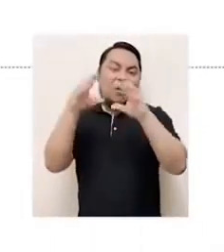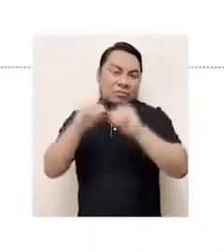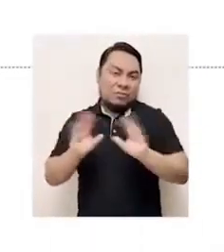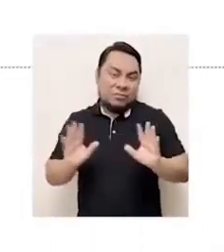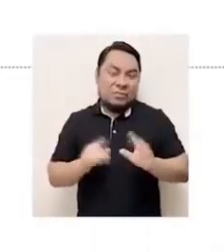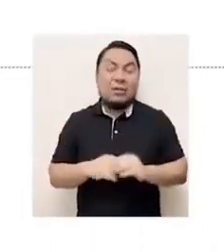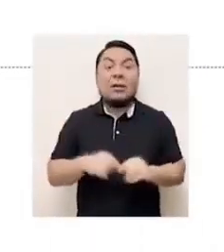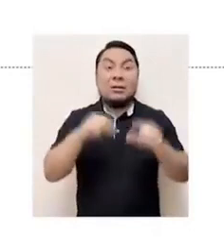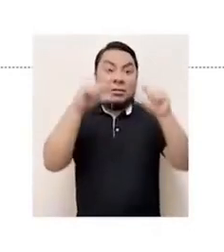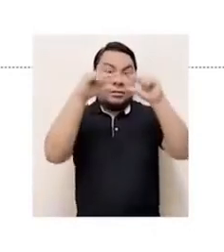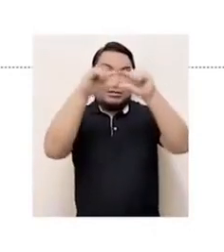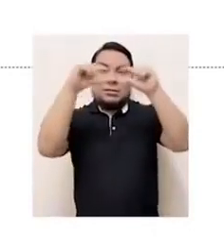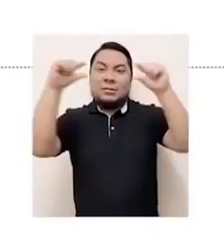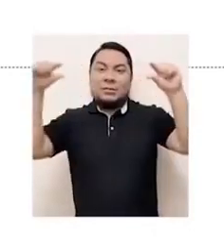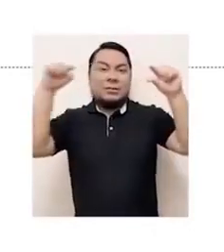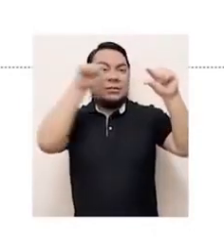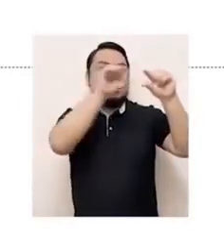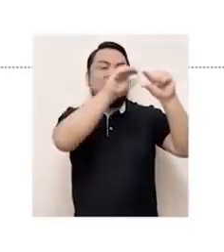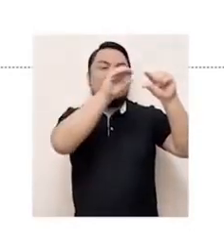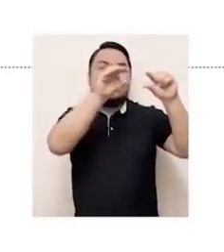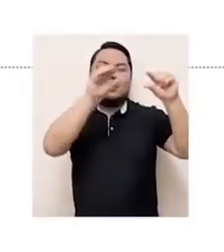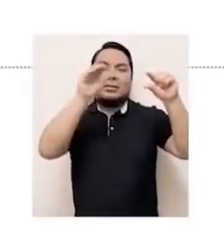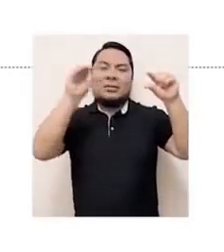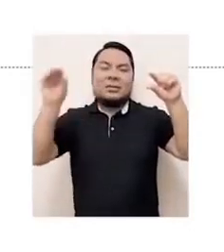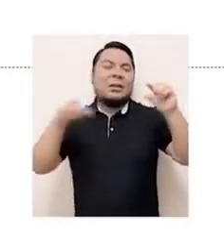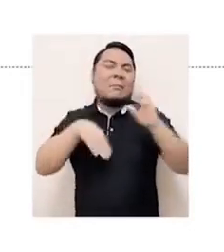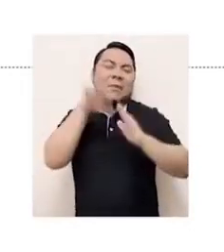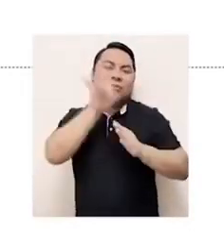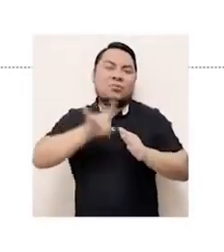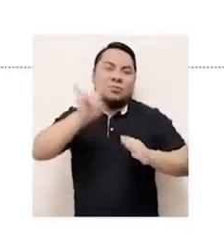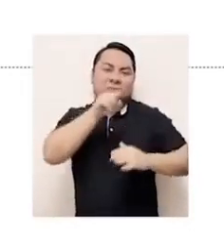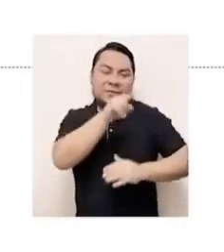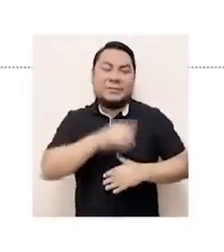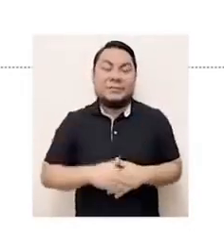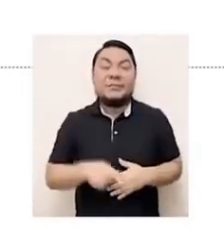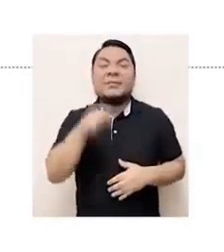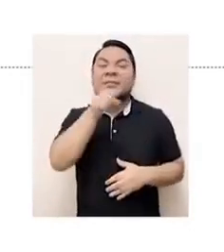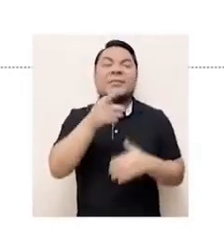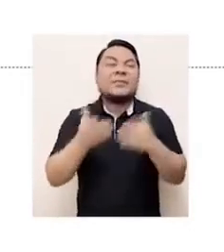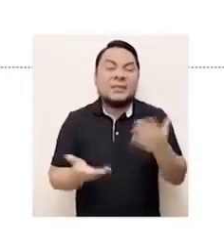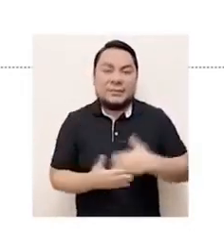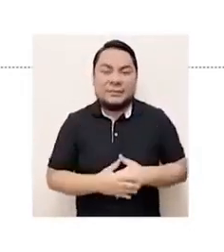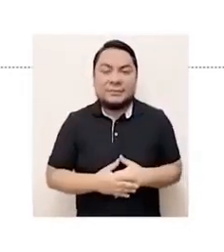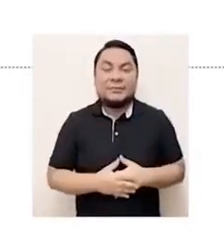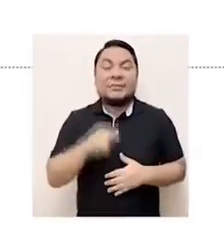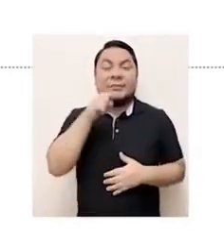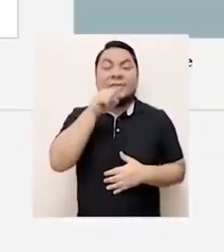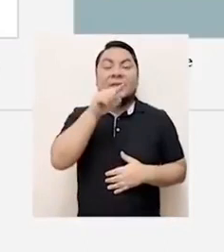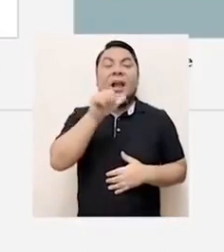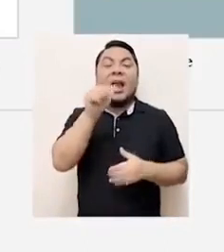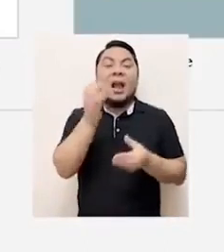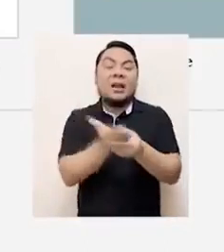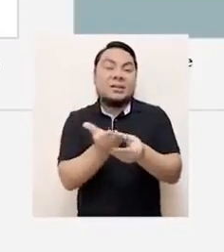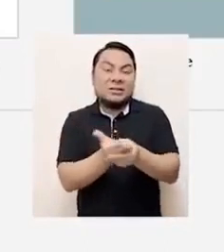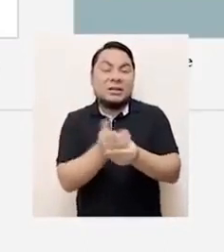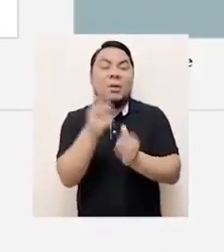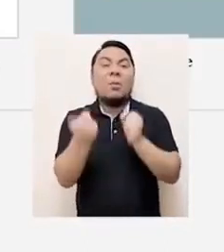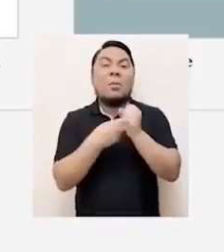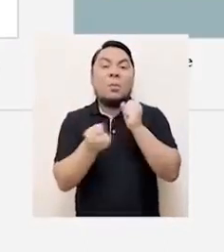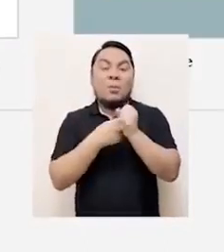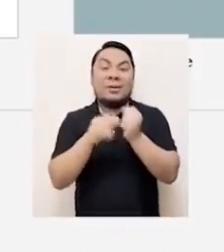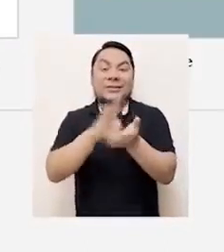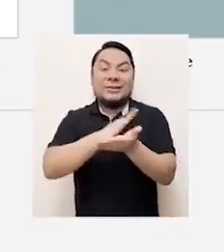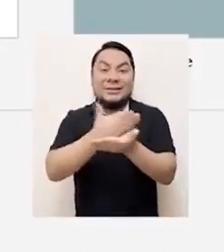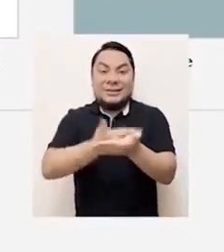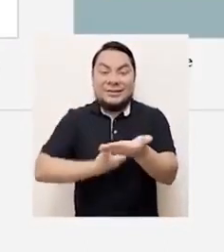la barra de menú aquí tiene las diversas herramientas de uso más frecuente estas son archivo por donde